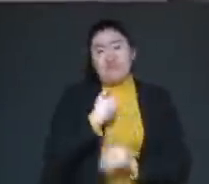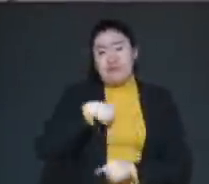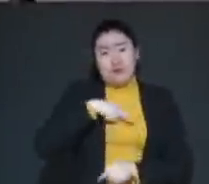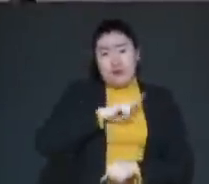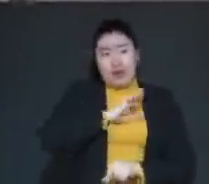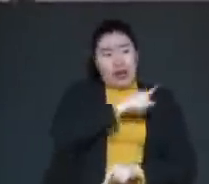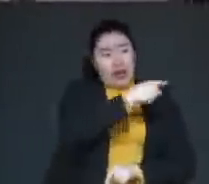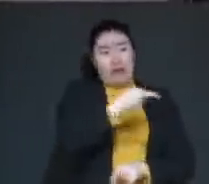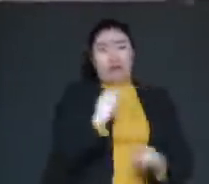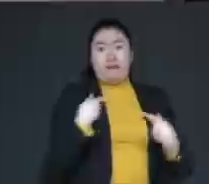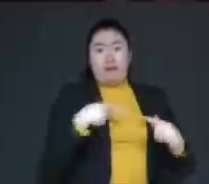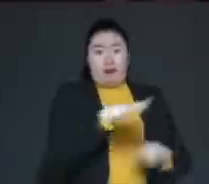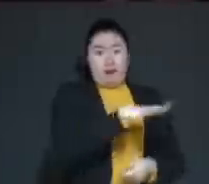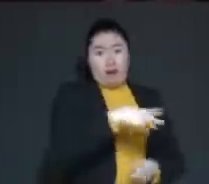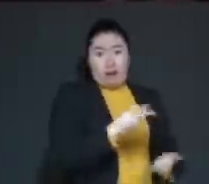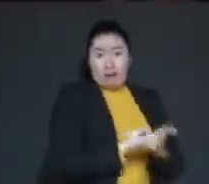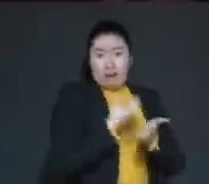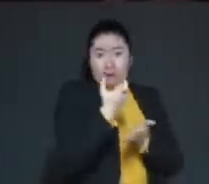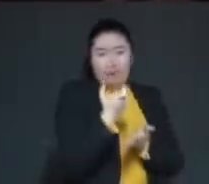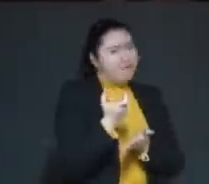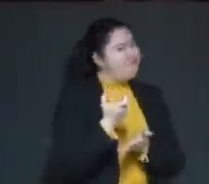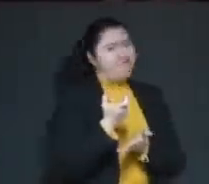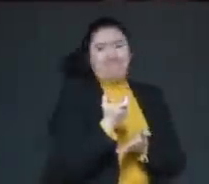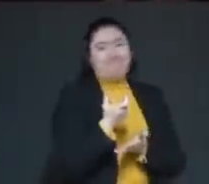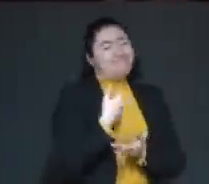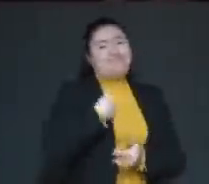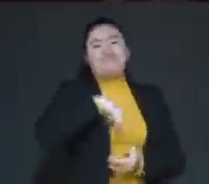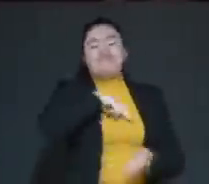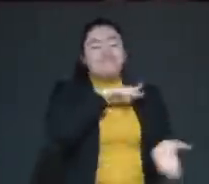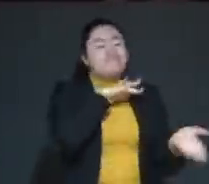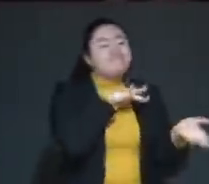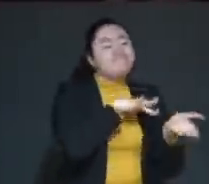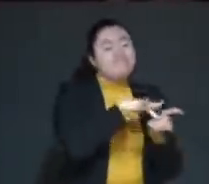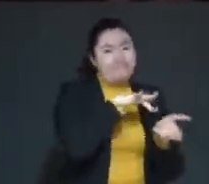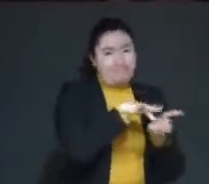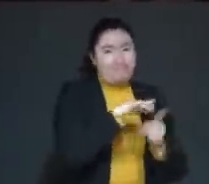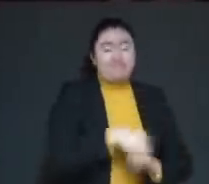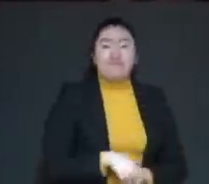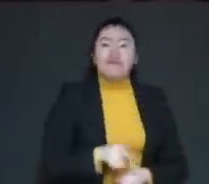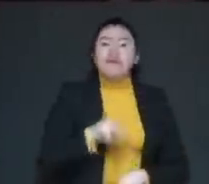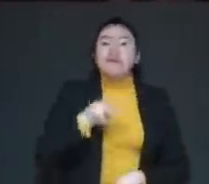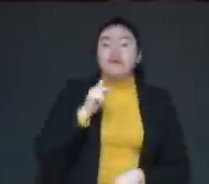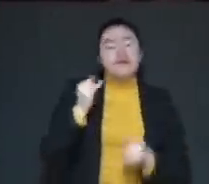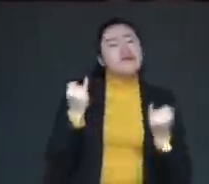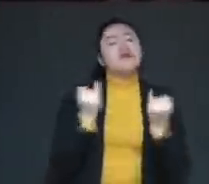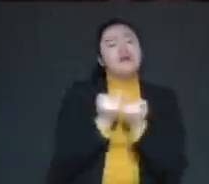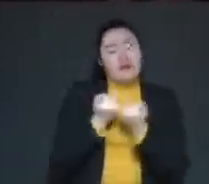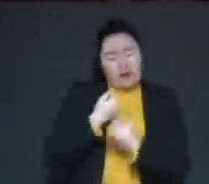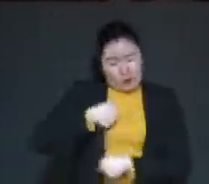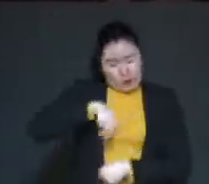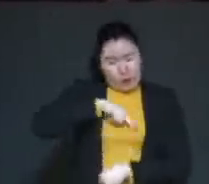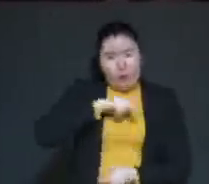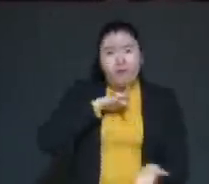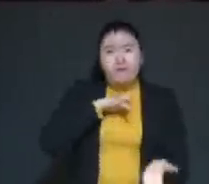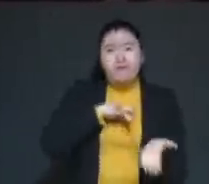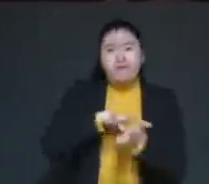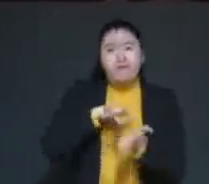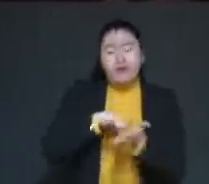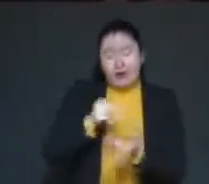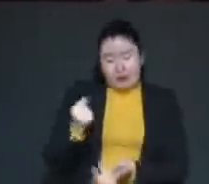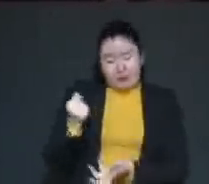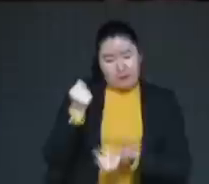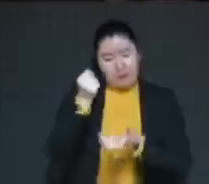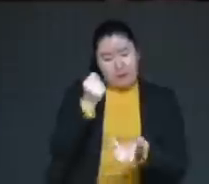Entonces, pero aún así, este año estamos destinando un recurso muy importante y como bien dijo